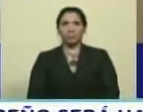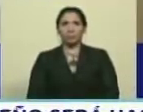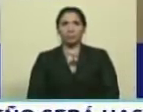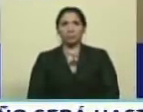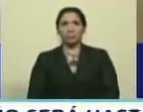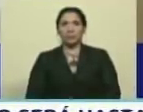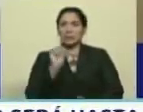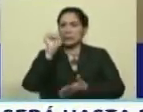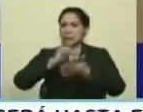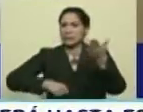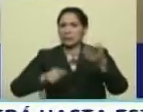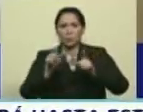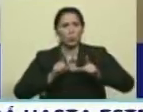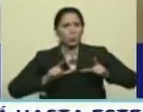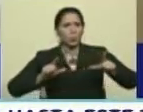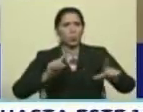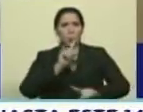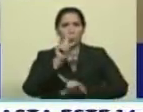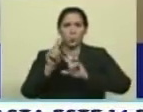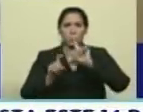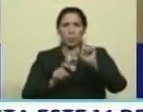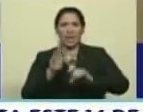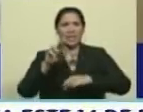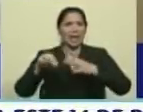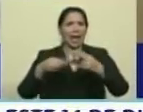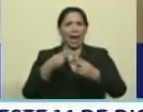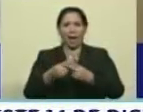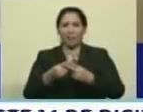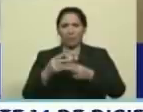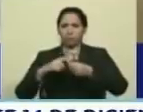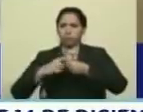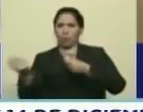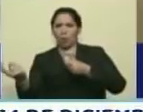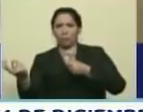Sin lugar a duda, nadie por su lado,